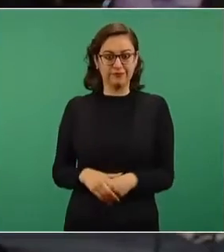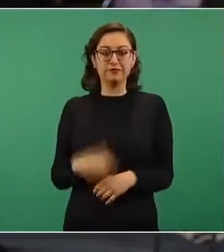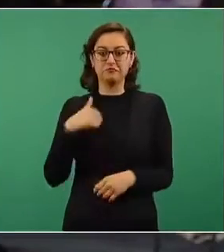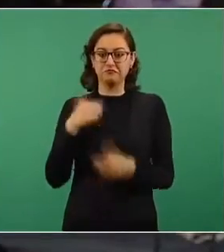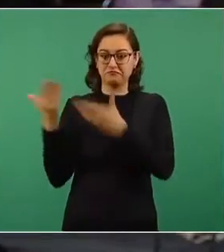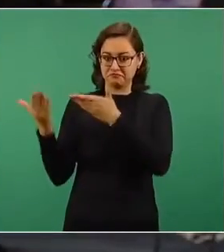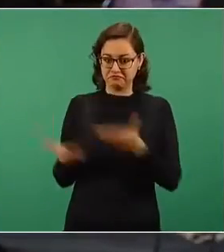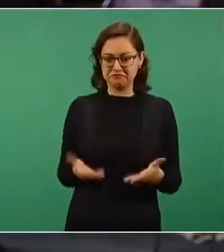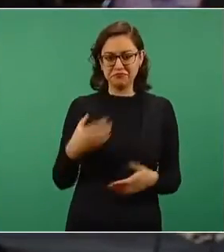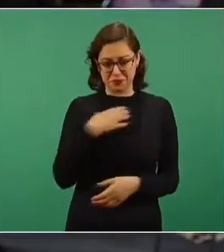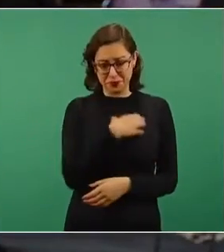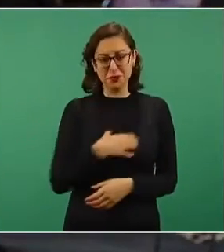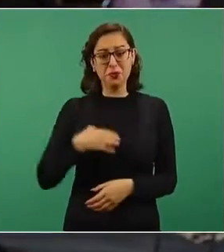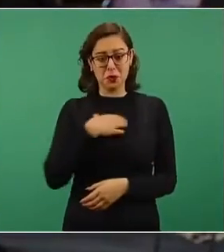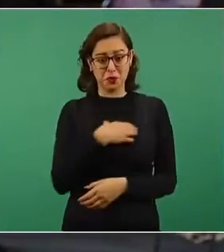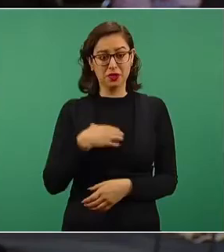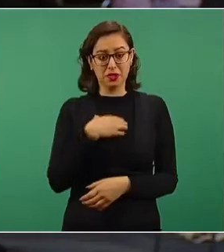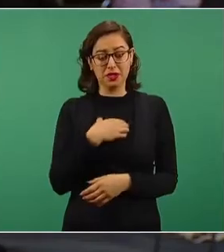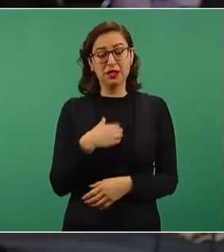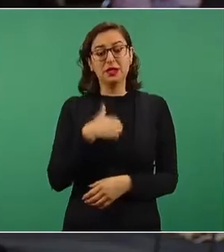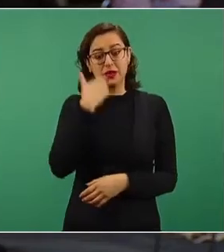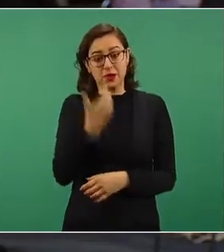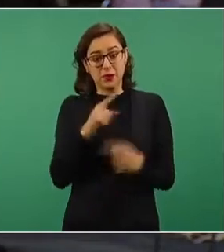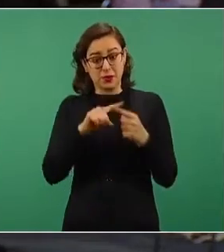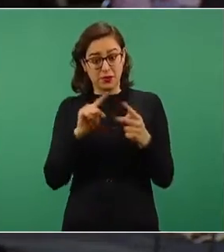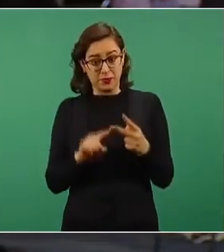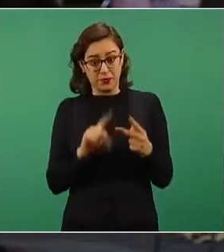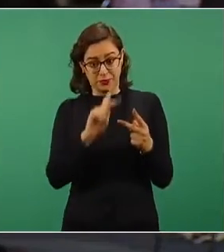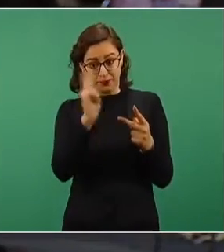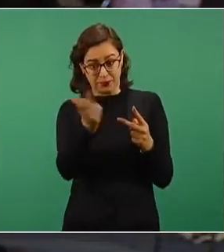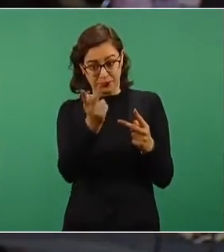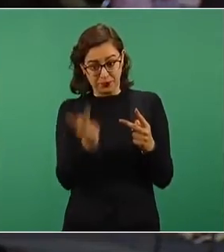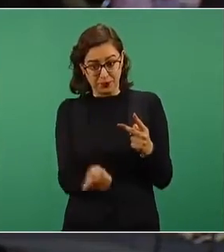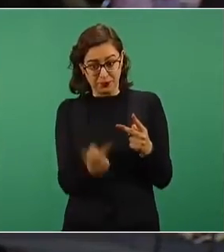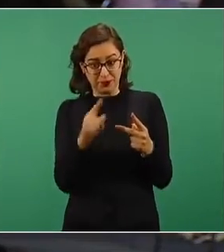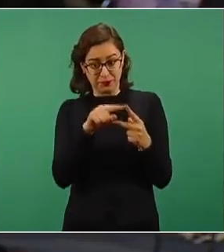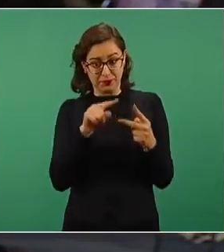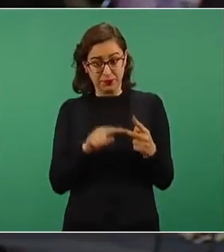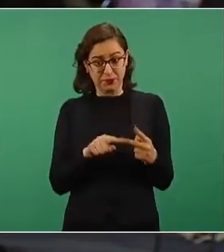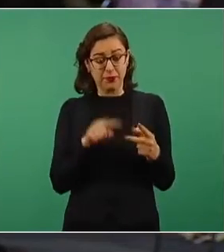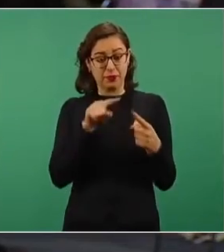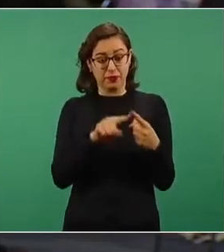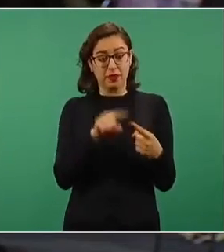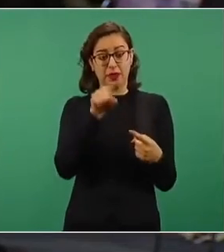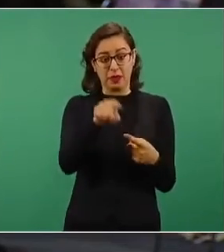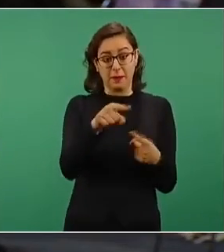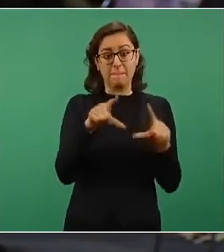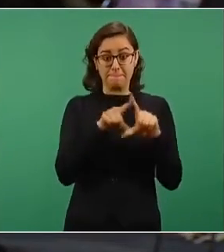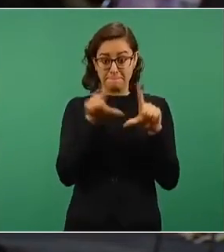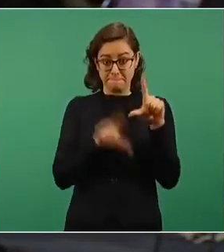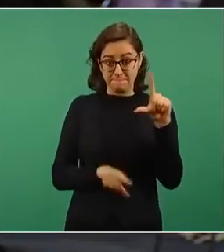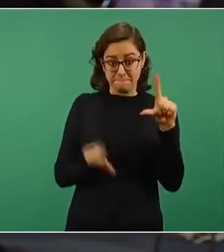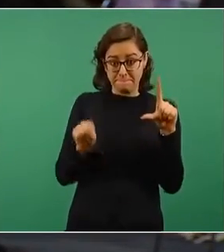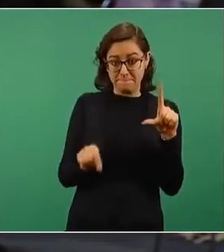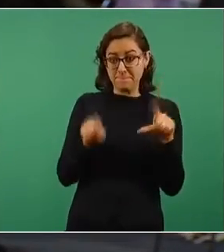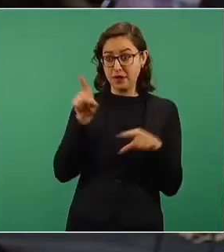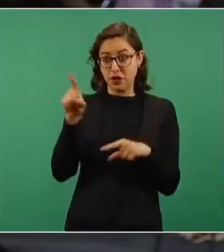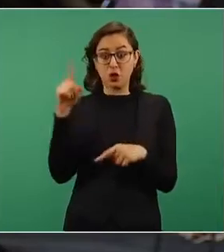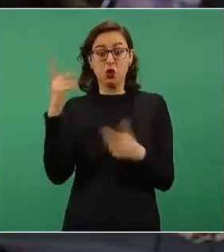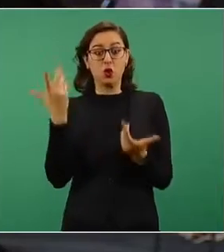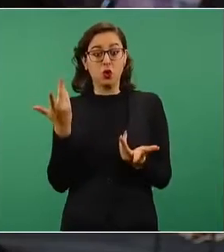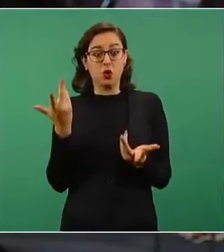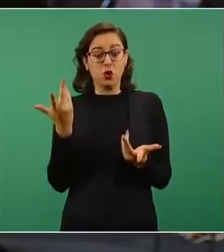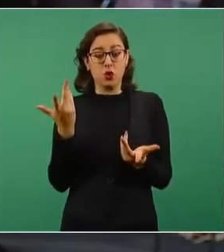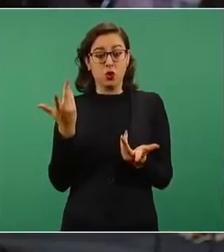país. Presidente, hacerle dos consultas. ¿Qué significa restablecer para México principalmente estas relaciones